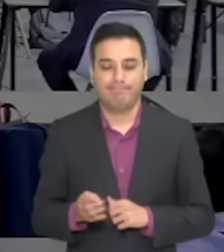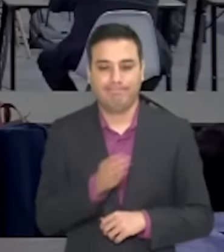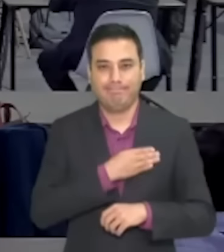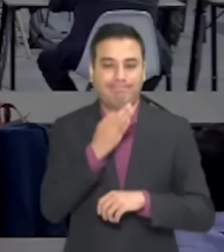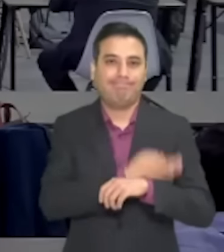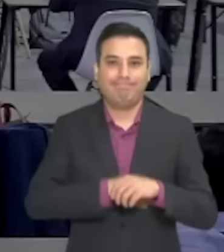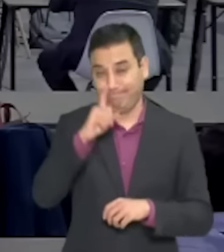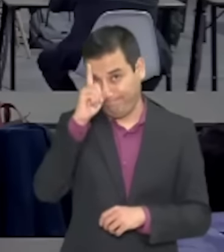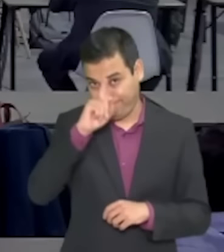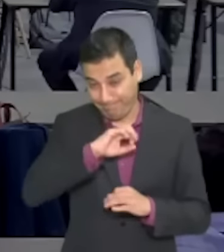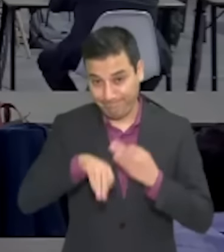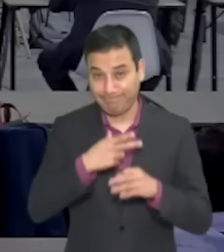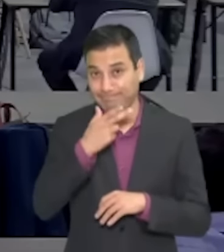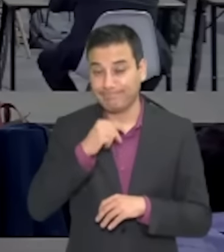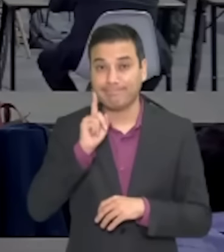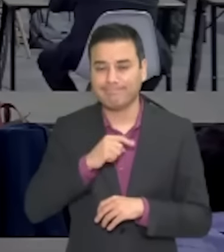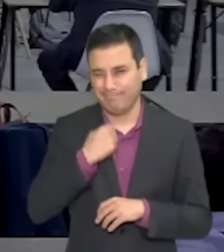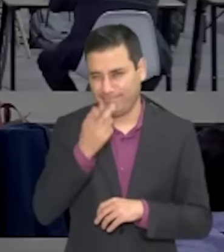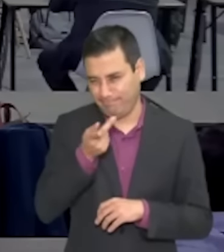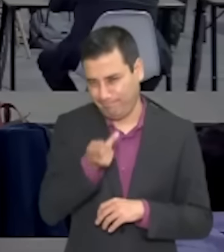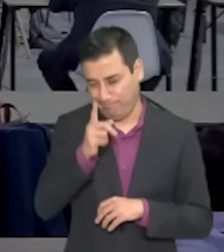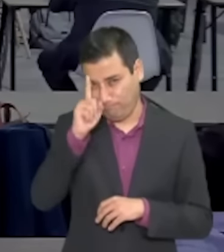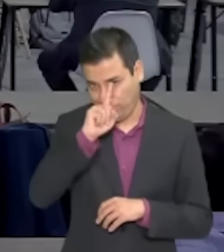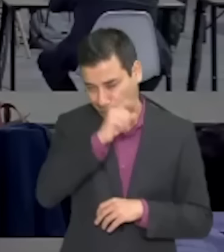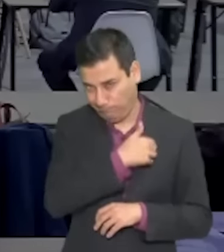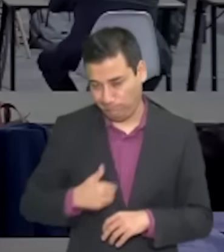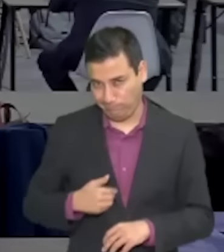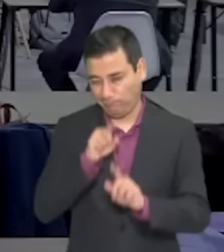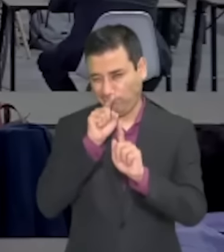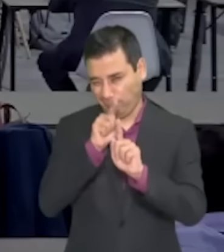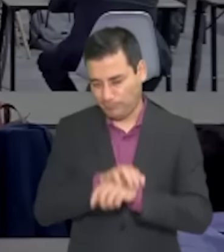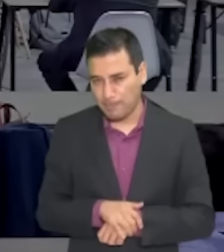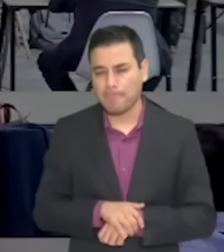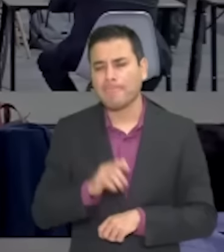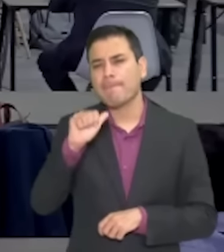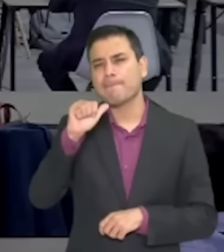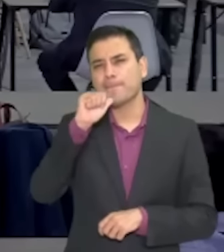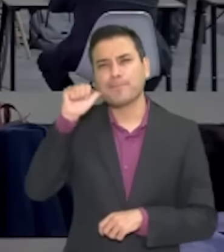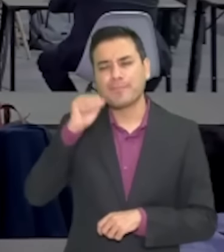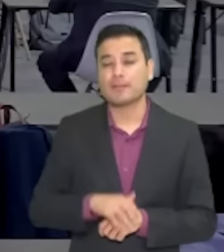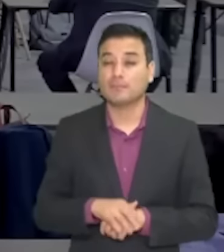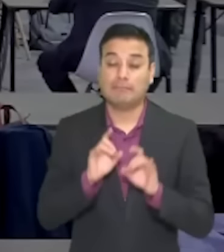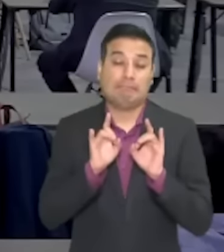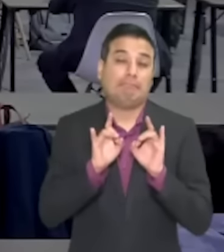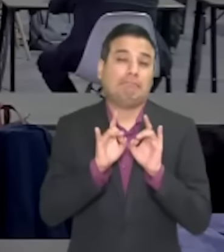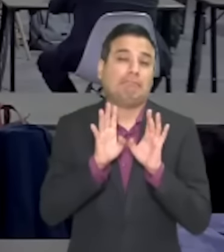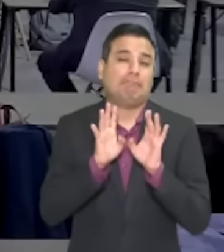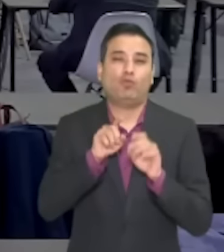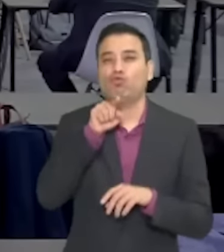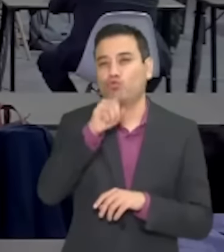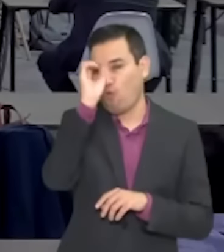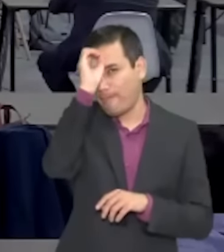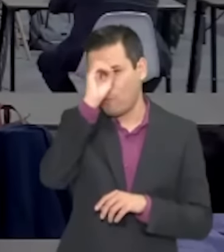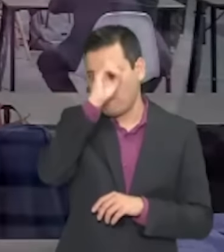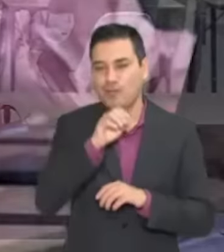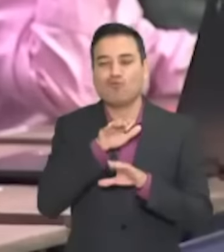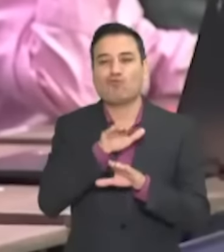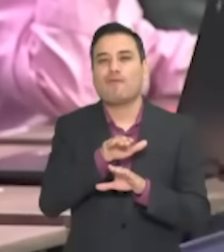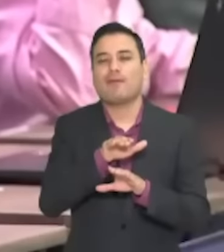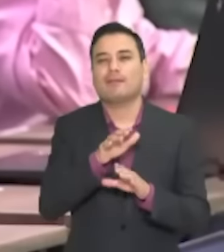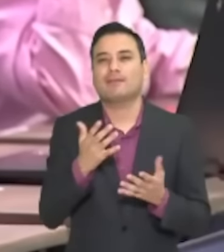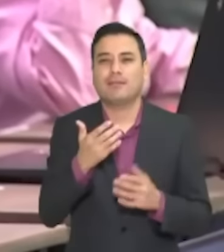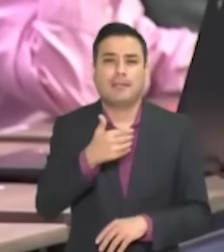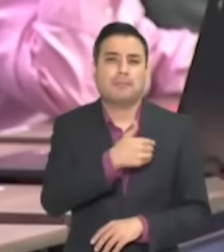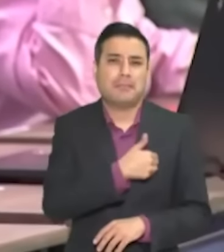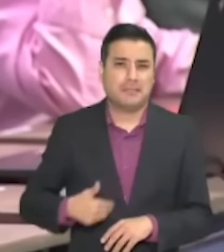Buenas tardes, consejeros, a todos y a todas. Quisiera preguntarle a la consejera presidenta, bueno, ayer provocó mucha polémica su comentario sobre que